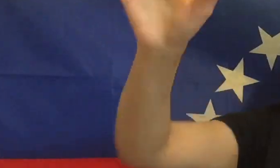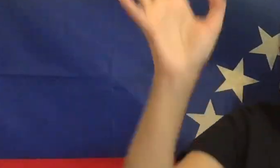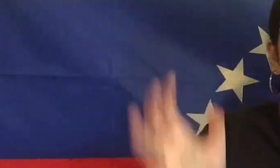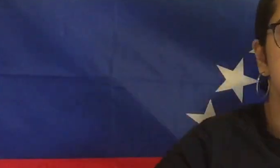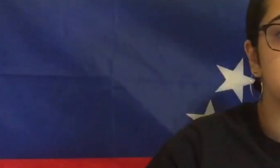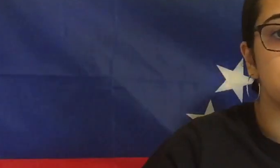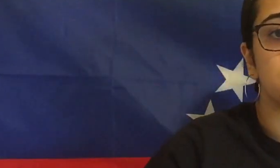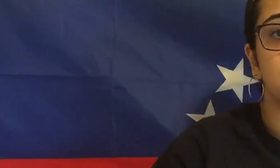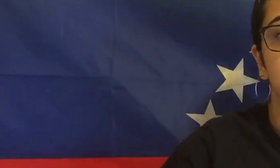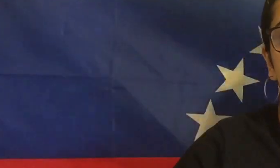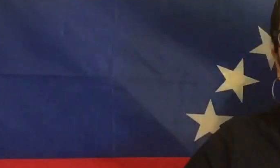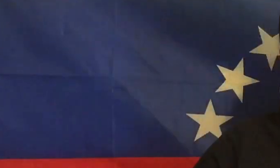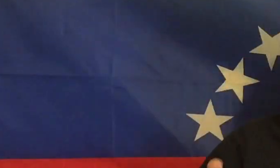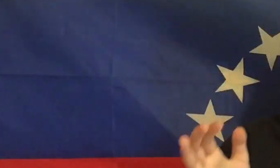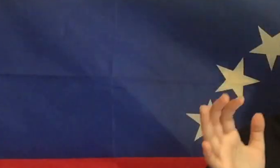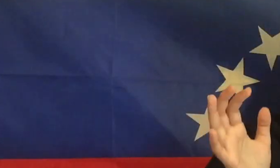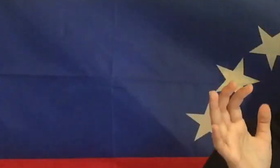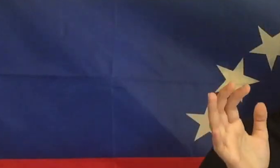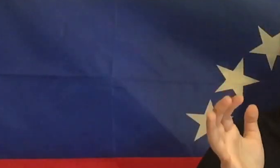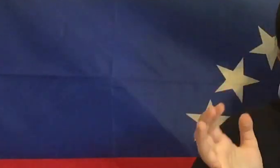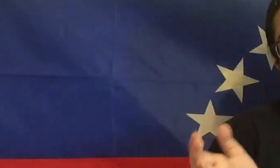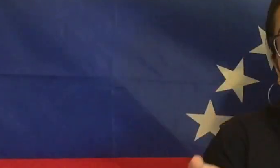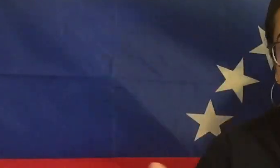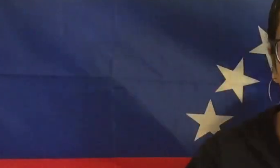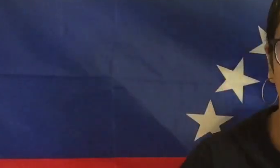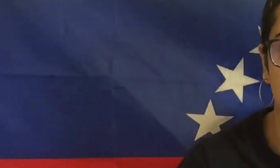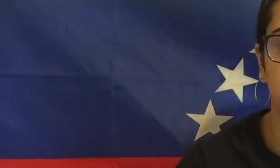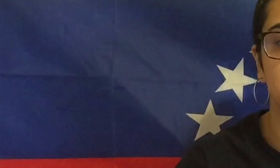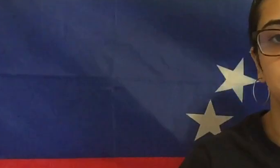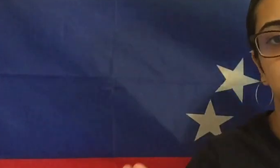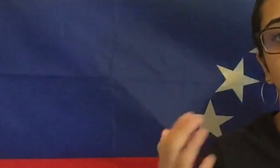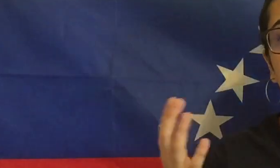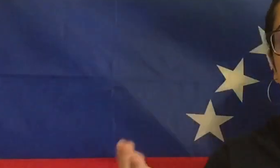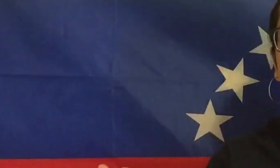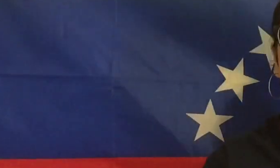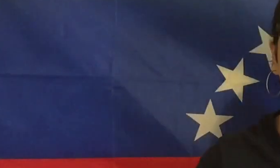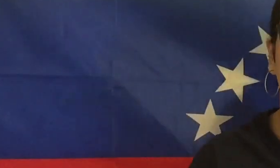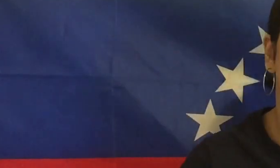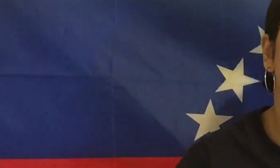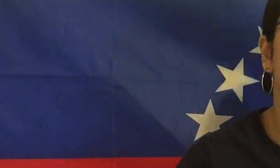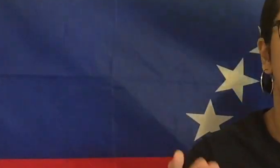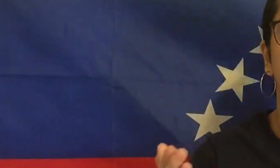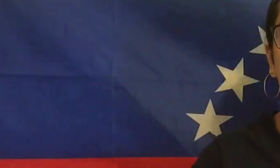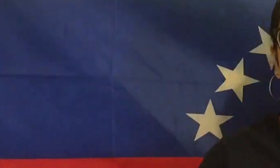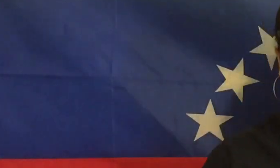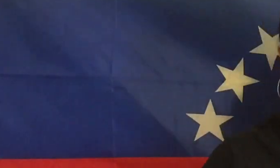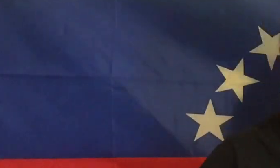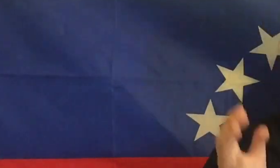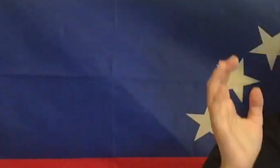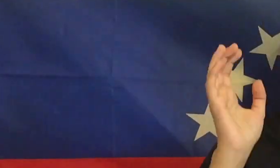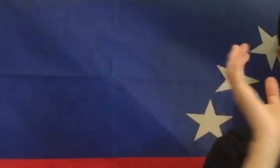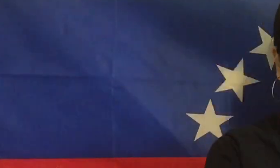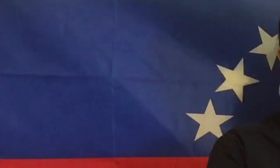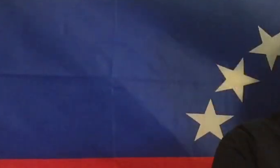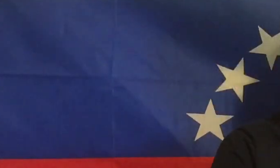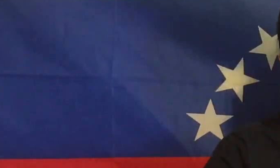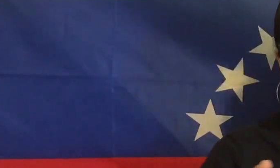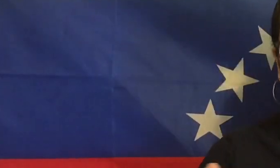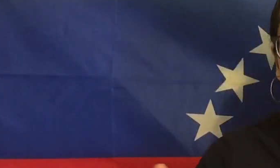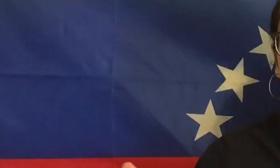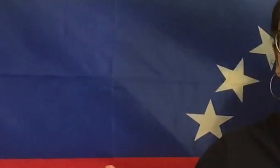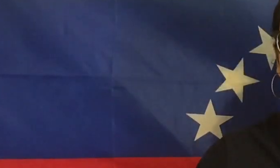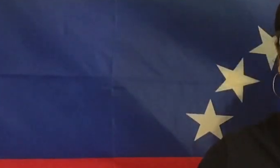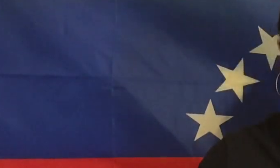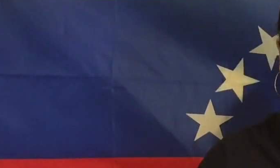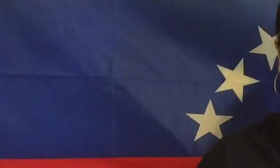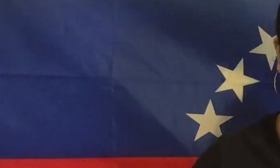estén bien y si estás mirando este video es porque pues es posible que estés usando mi método para aprender inglés. Se llama cómo